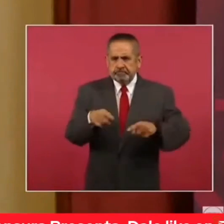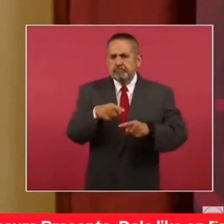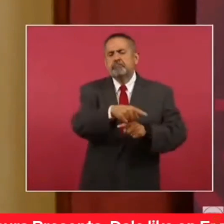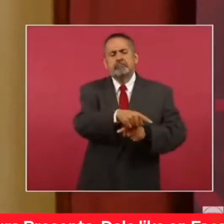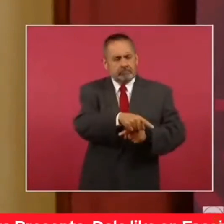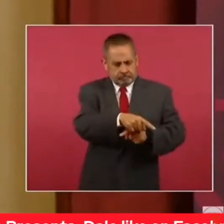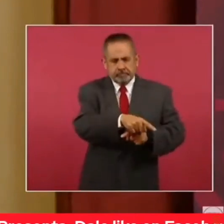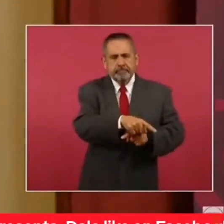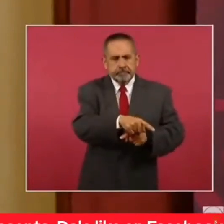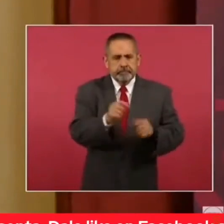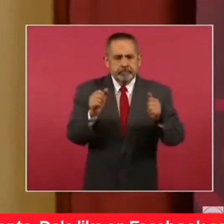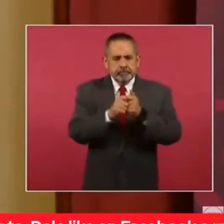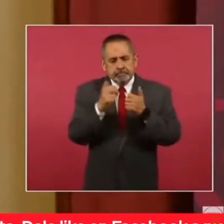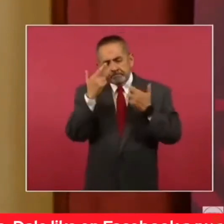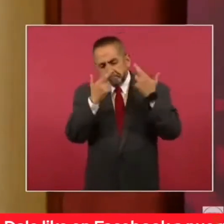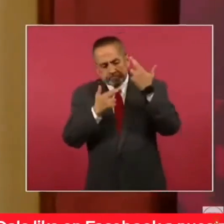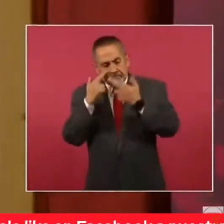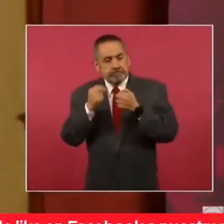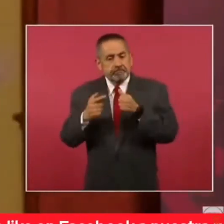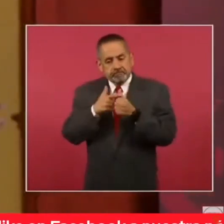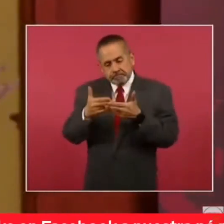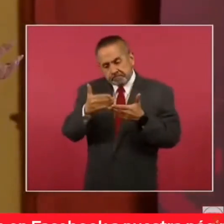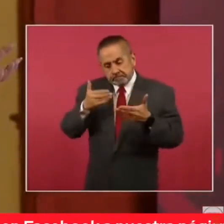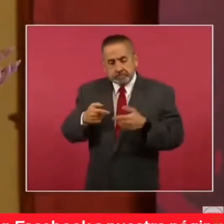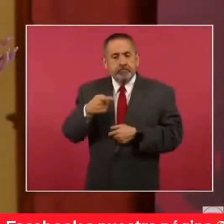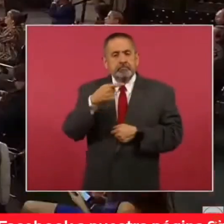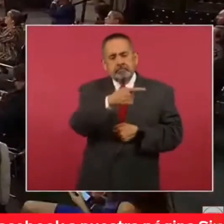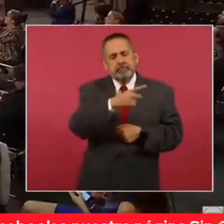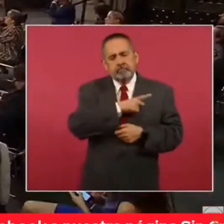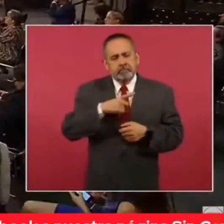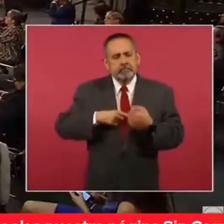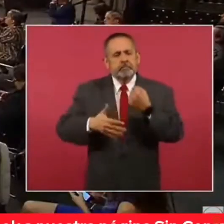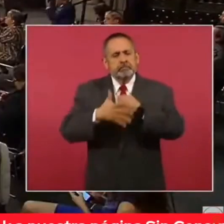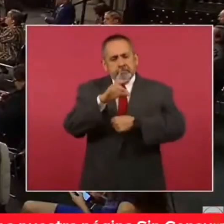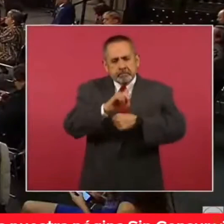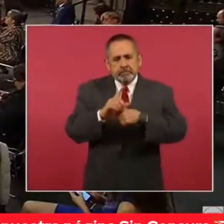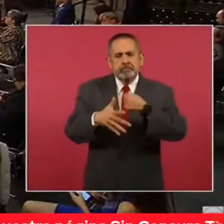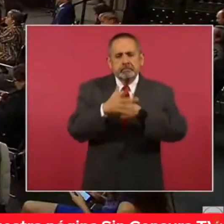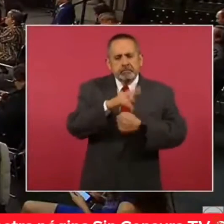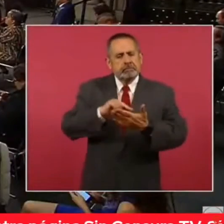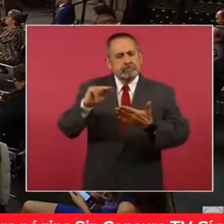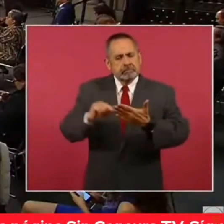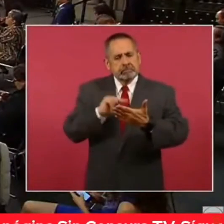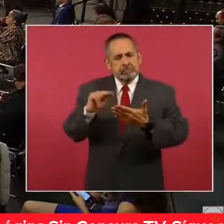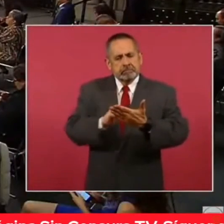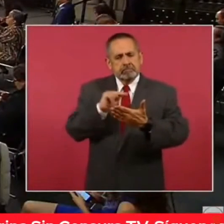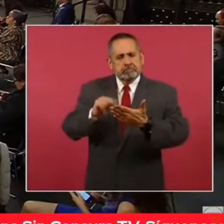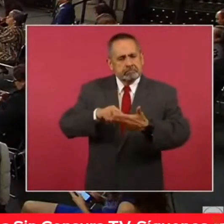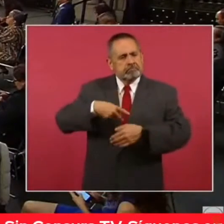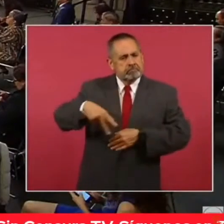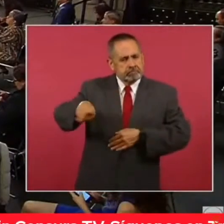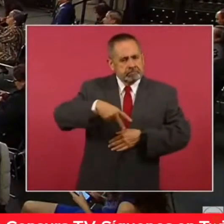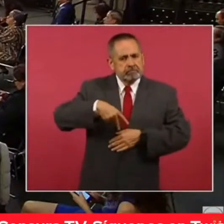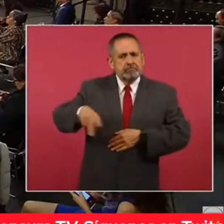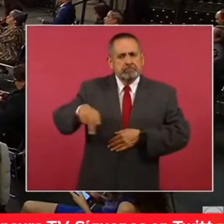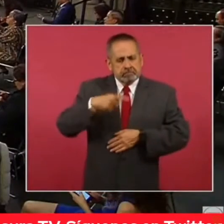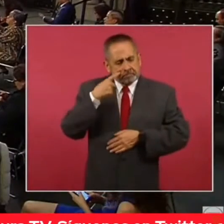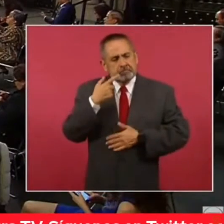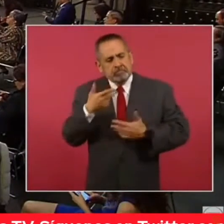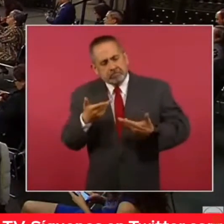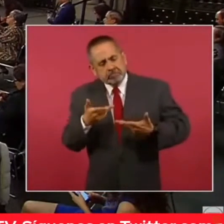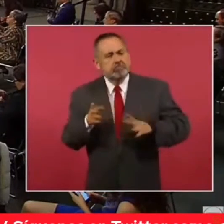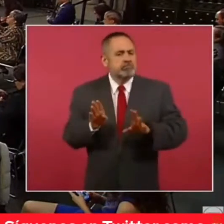con la revisión tendrá que firmar cada quince días y garantizar este su salida y nosotros